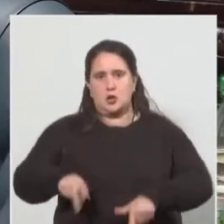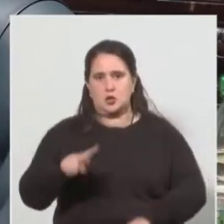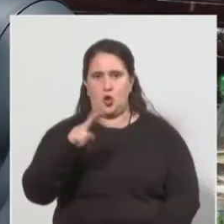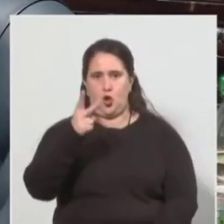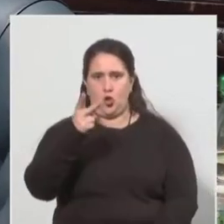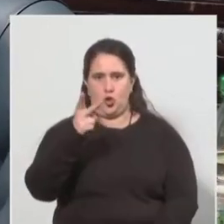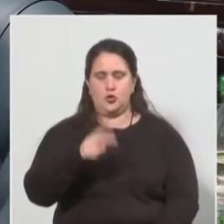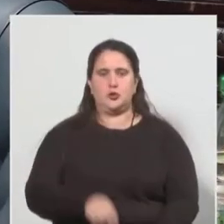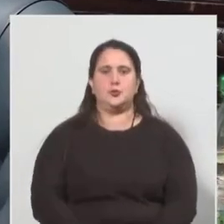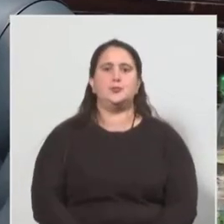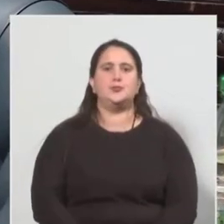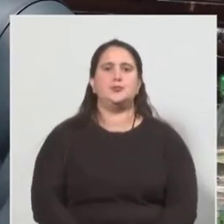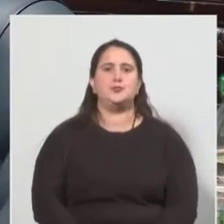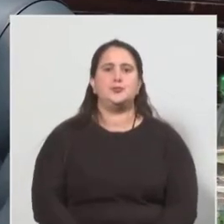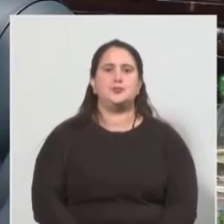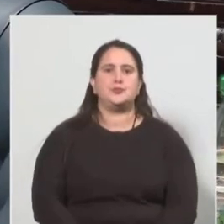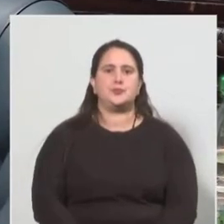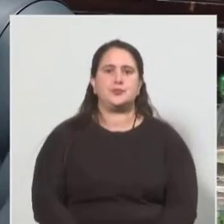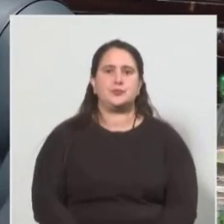ministros.